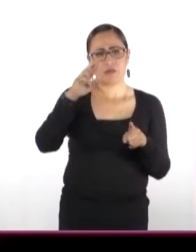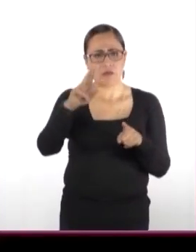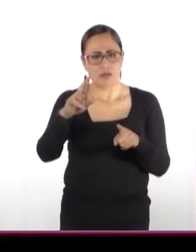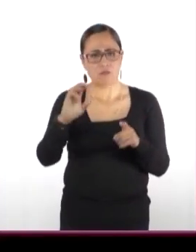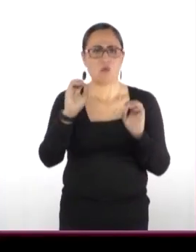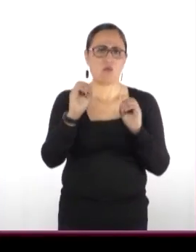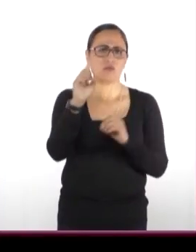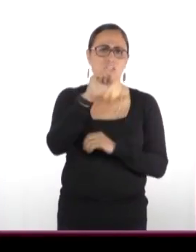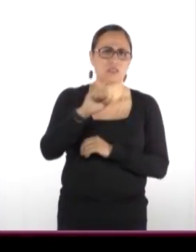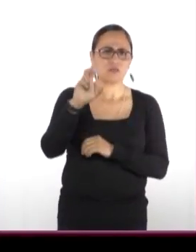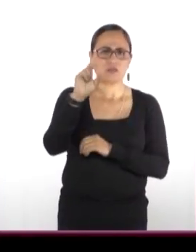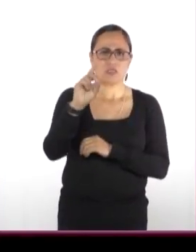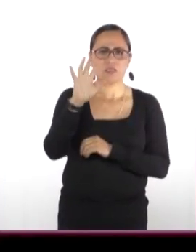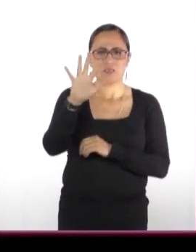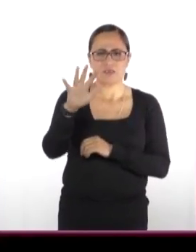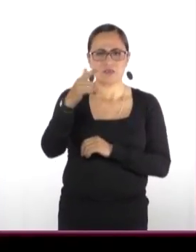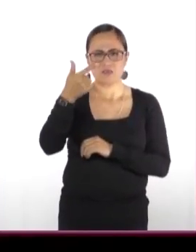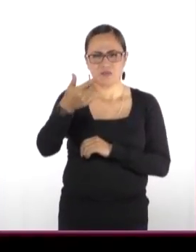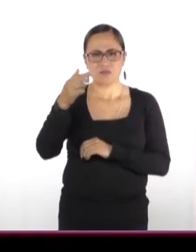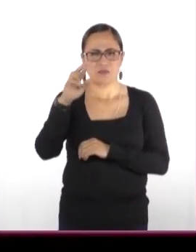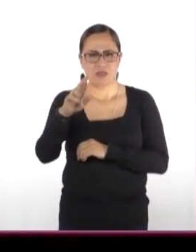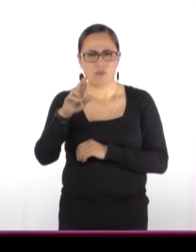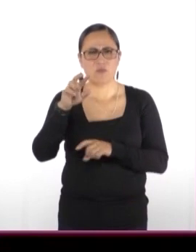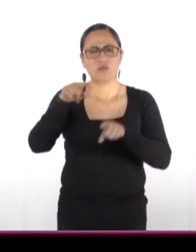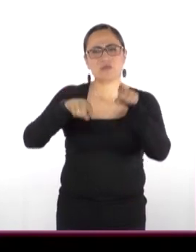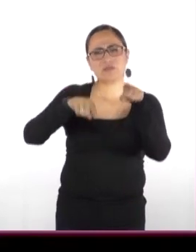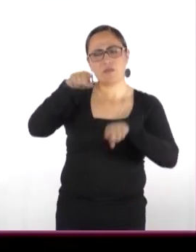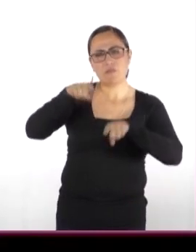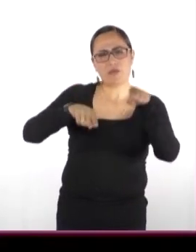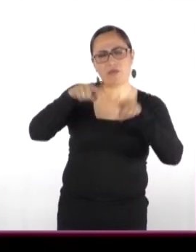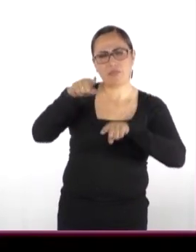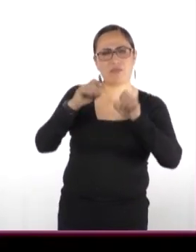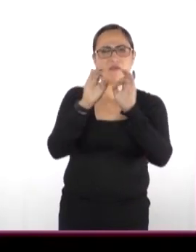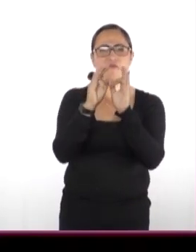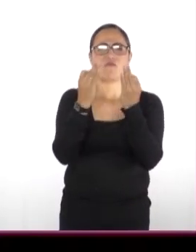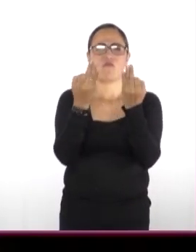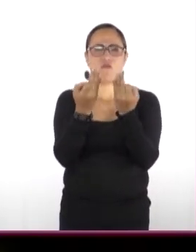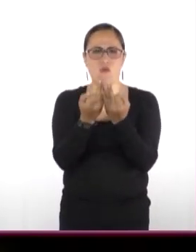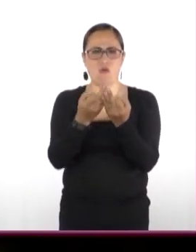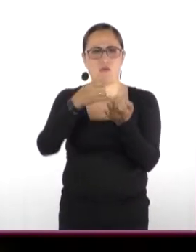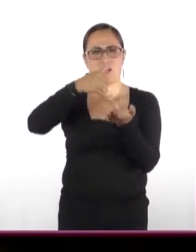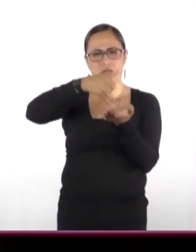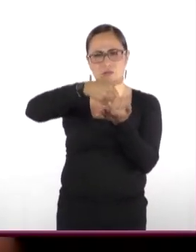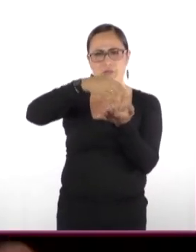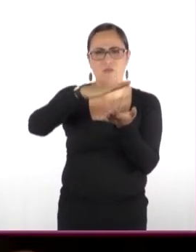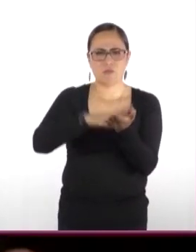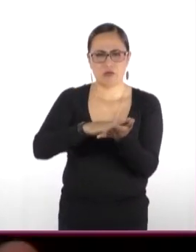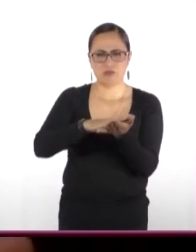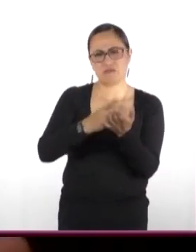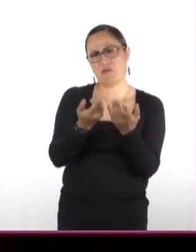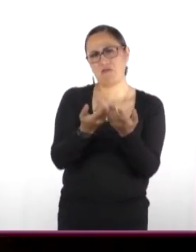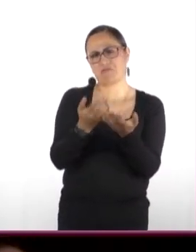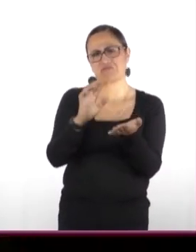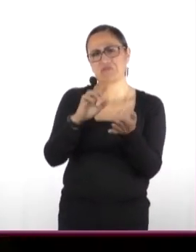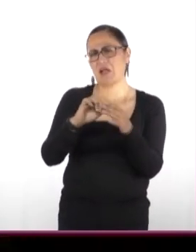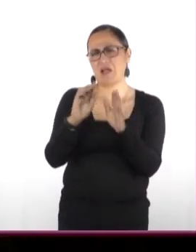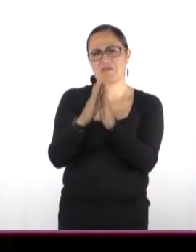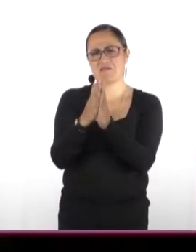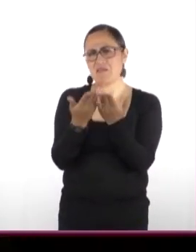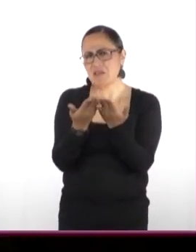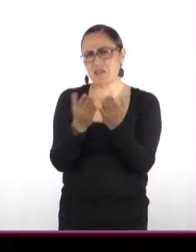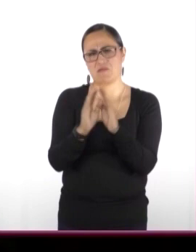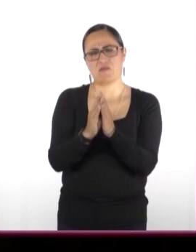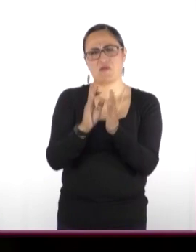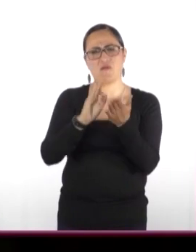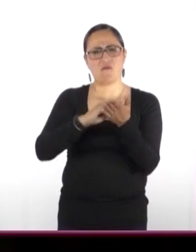ser 135 gramos, dependiendo del tipo de diseño y modelo de la revista o del